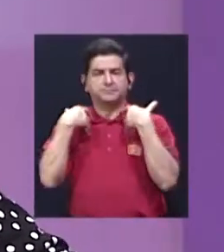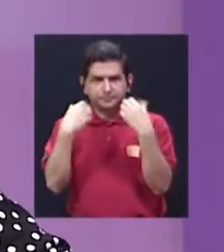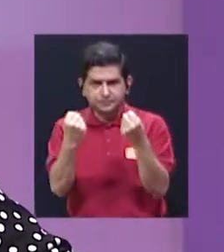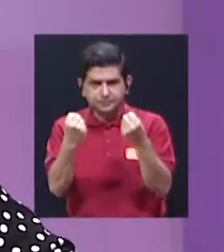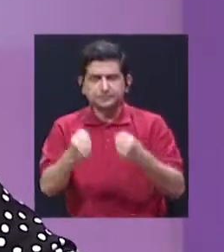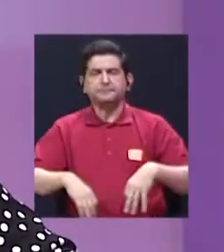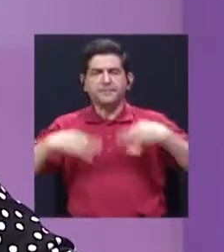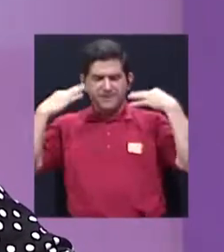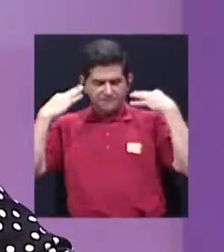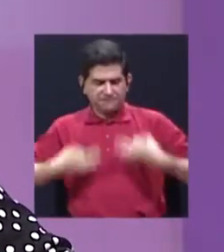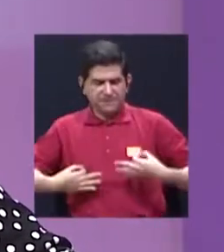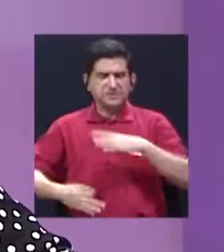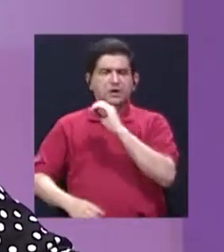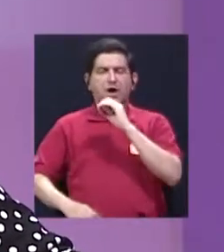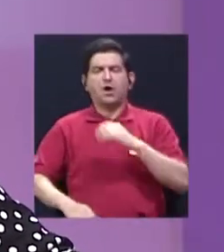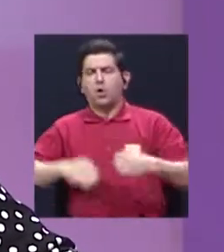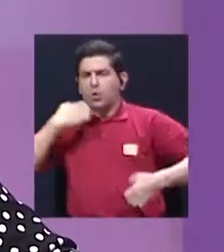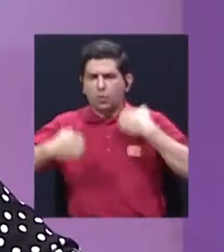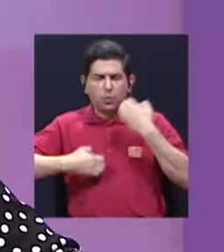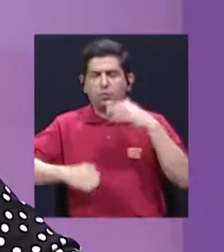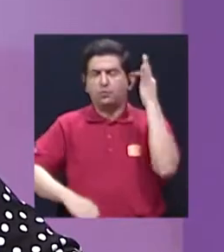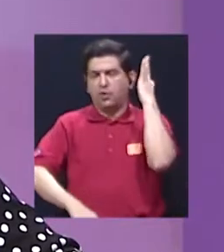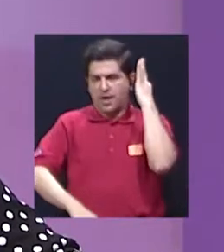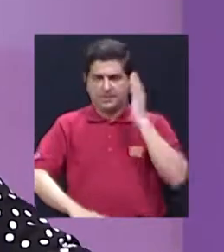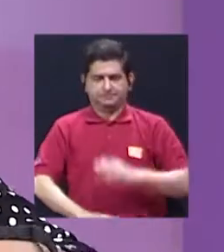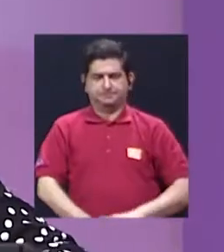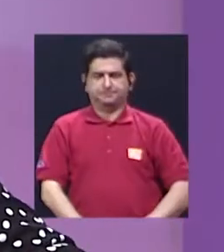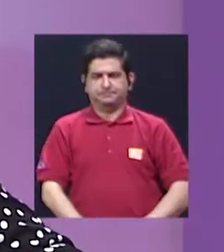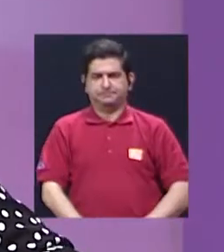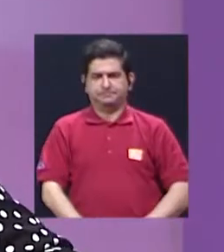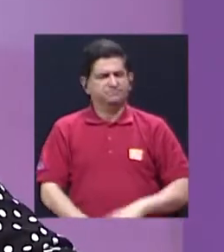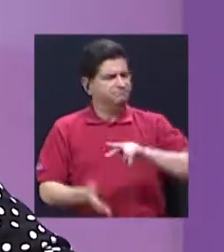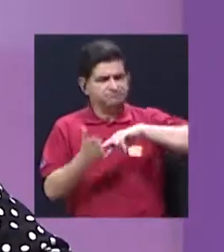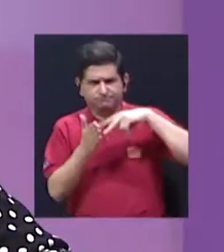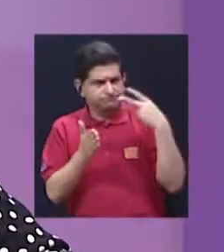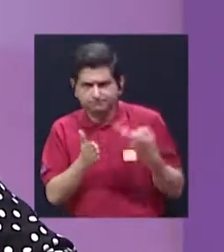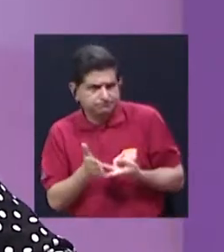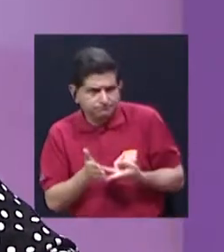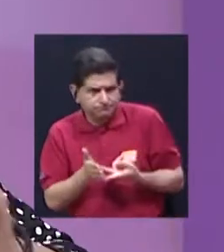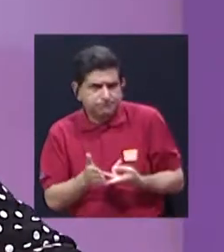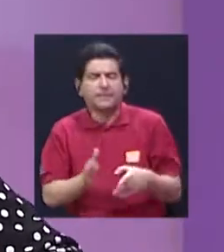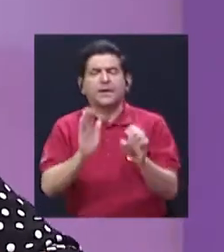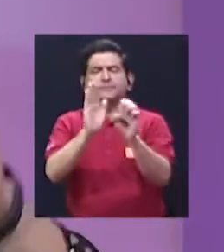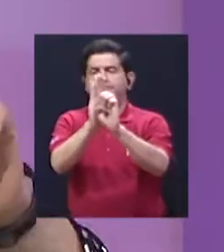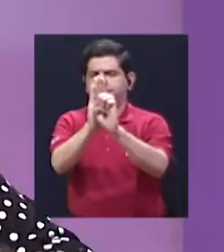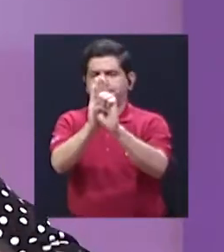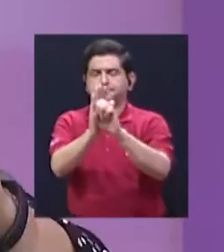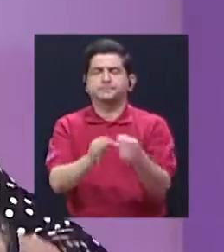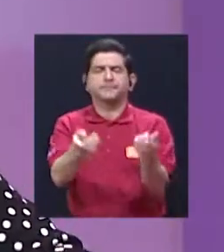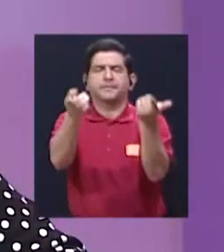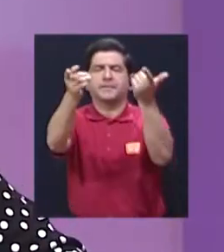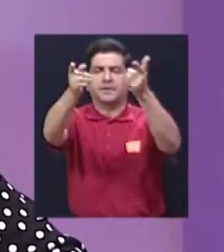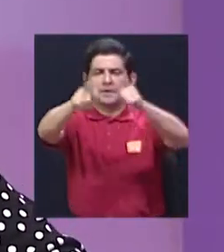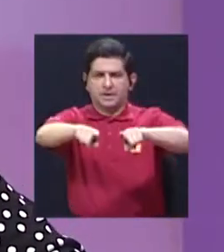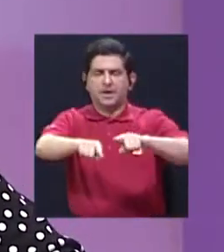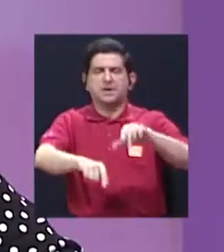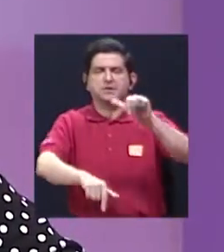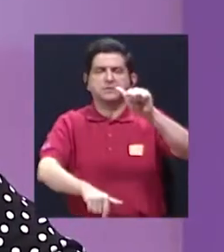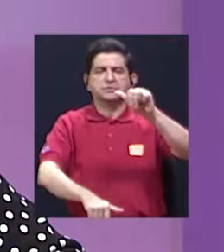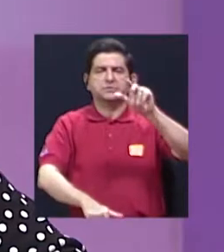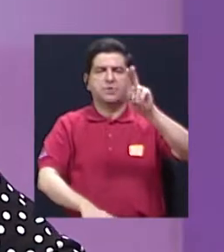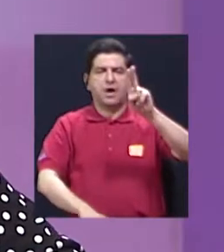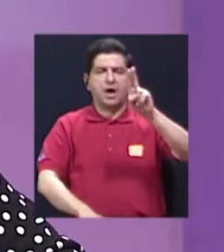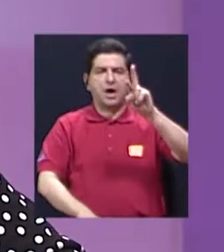física o emocional de la mujer. Estamos hablando, por ejemplo, en el caso de Aurora,